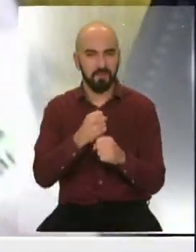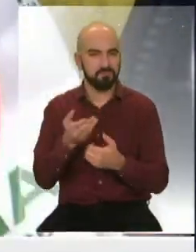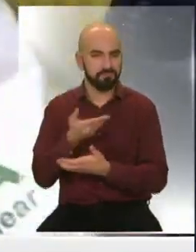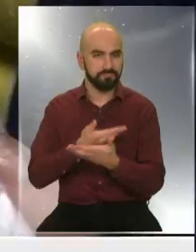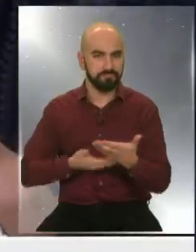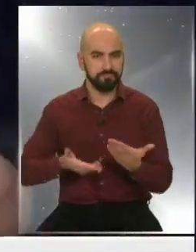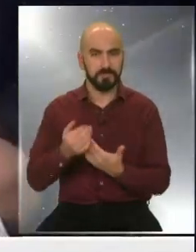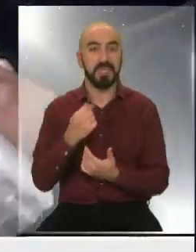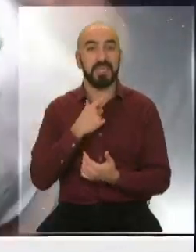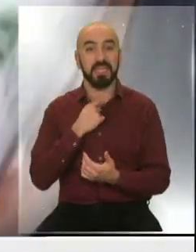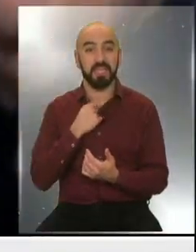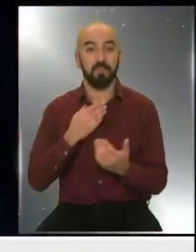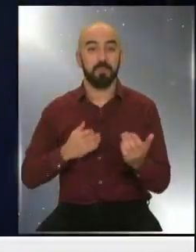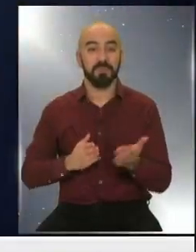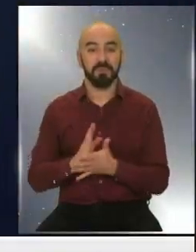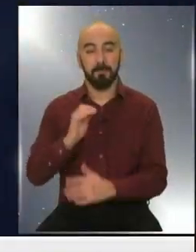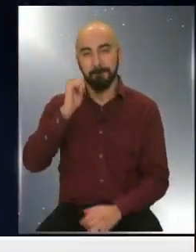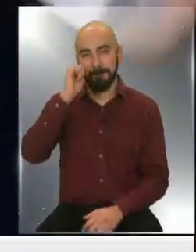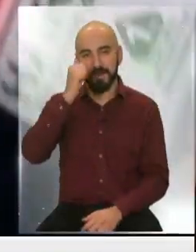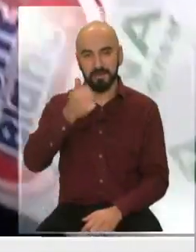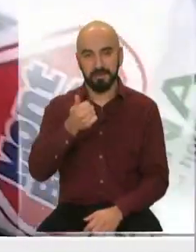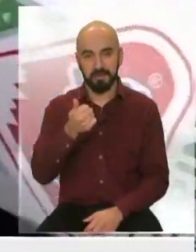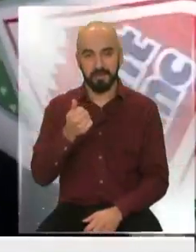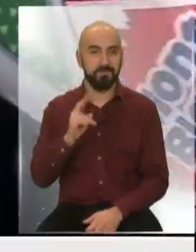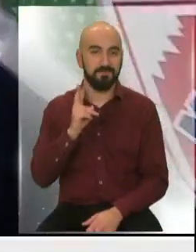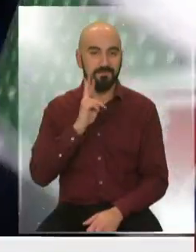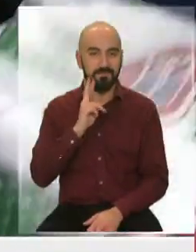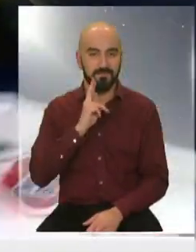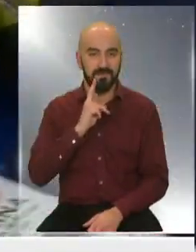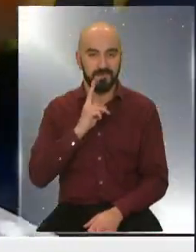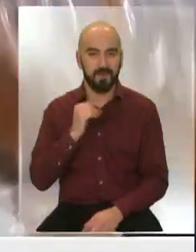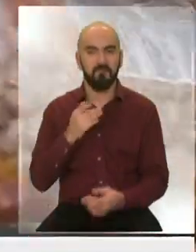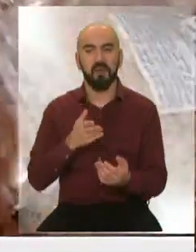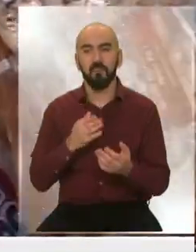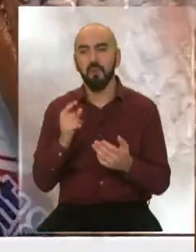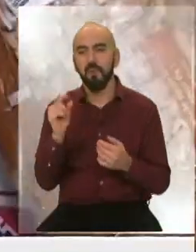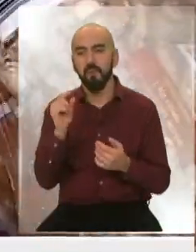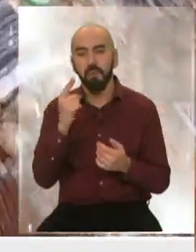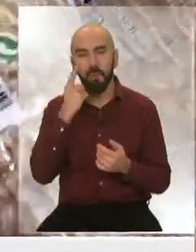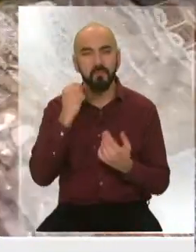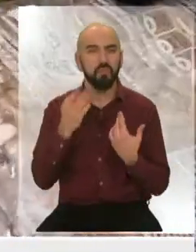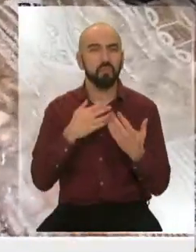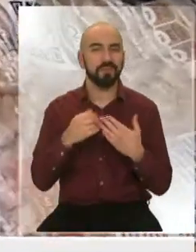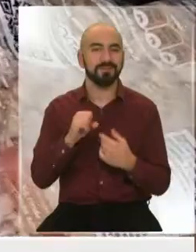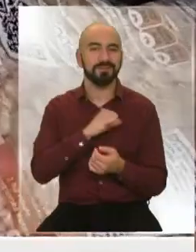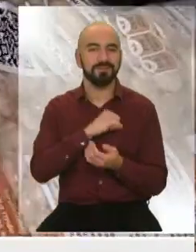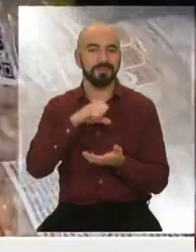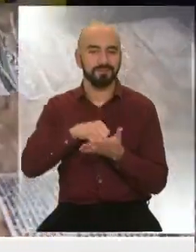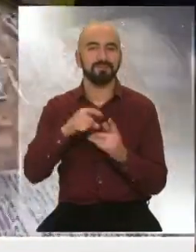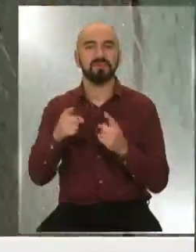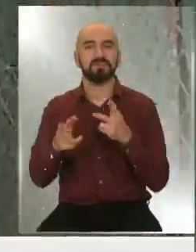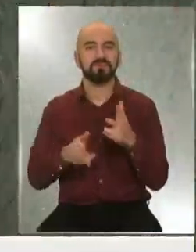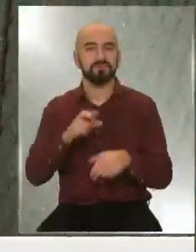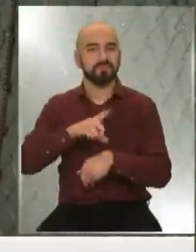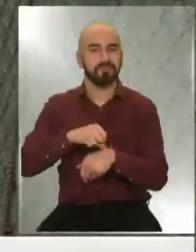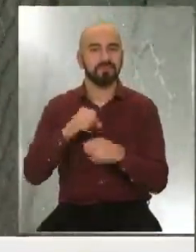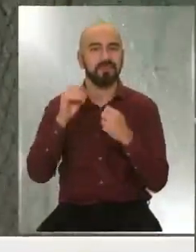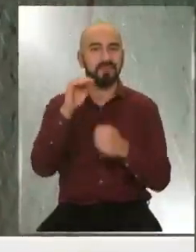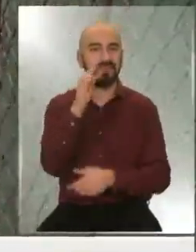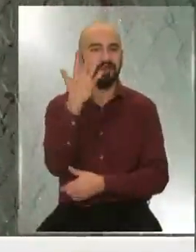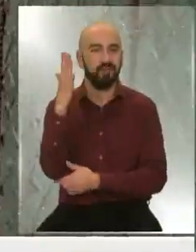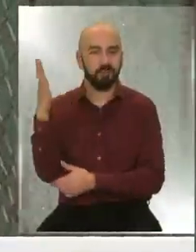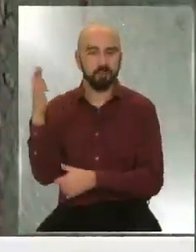partir mañana. Mañana viernes vamos a hacer un piloto en la comuna de Santiago, Quinta Normal y Estación Central, que son comunas que